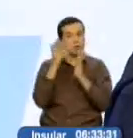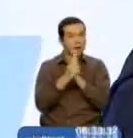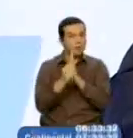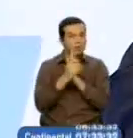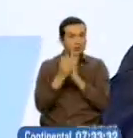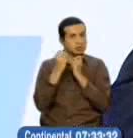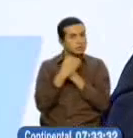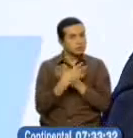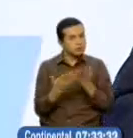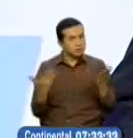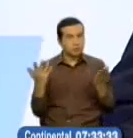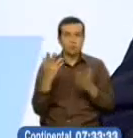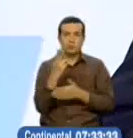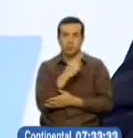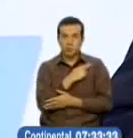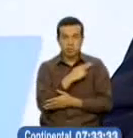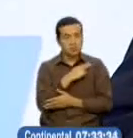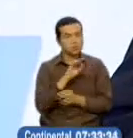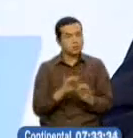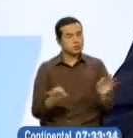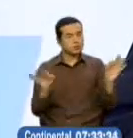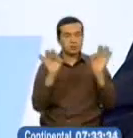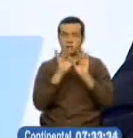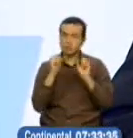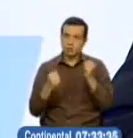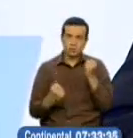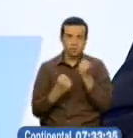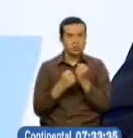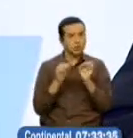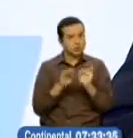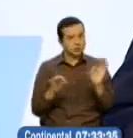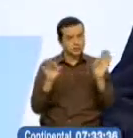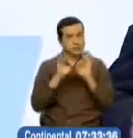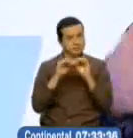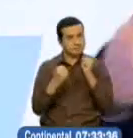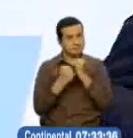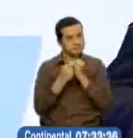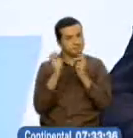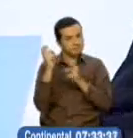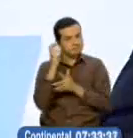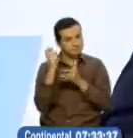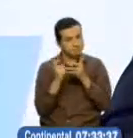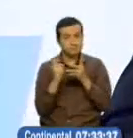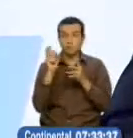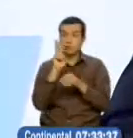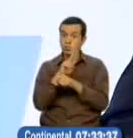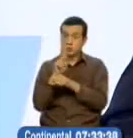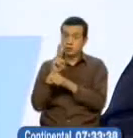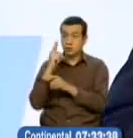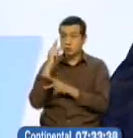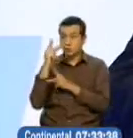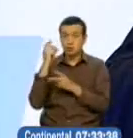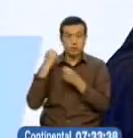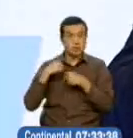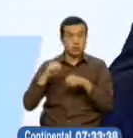la capacitación. Las universidades serán, insisto, muy importantes, y la propia superintendencia tendrá que